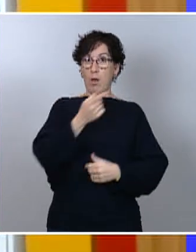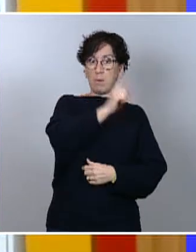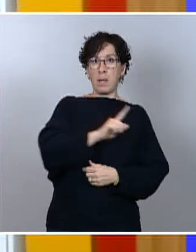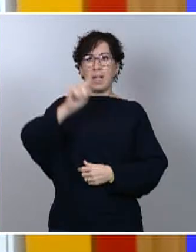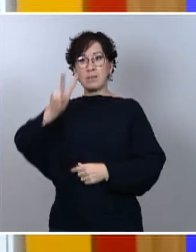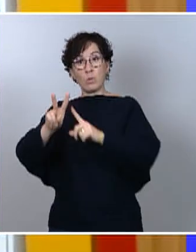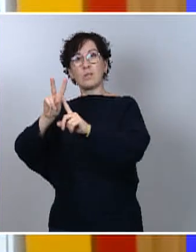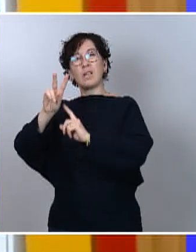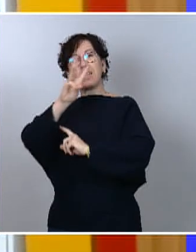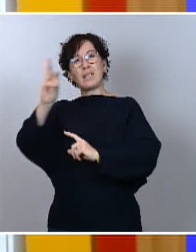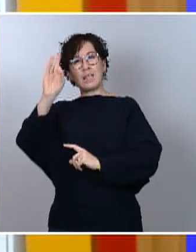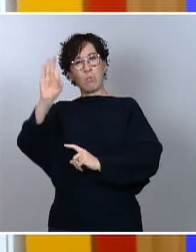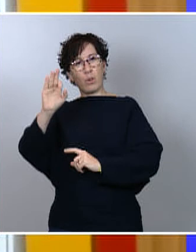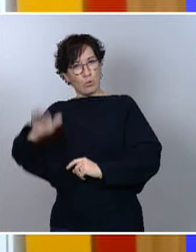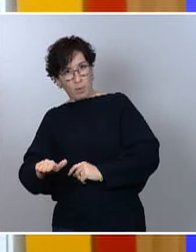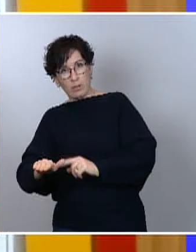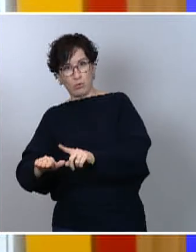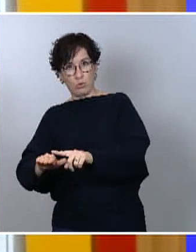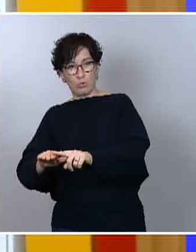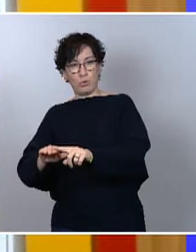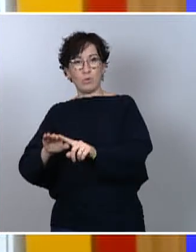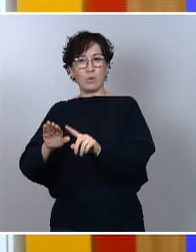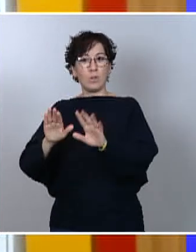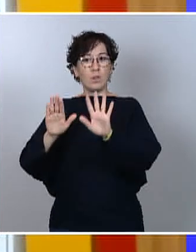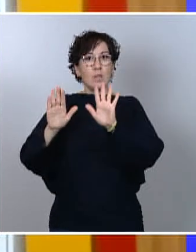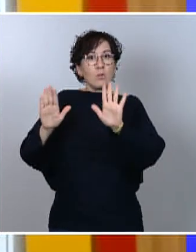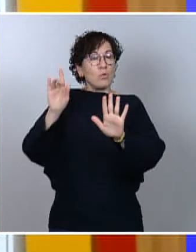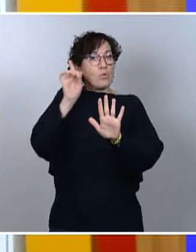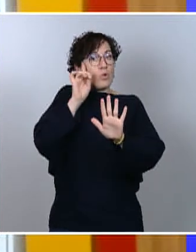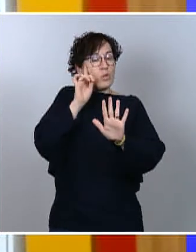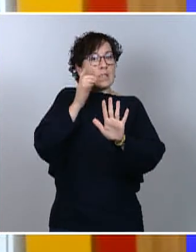y se explican el motivo de este descenso de la mortalidad.